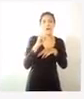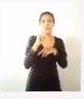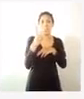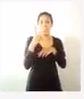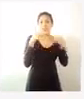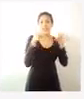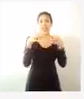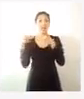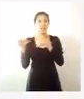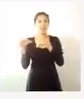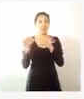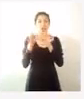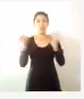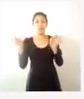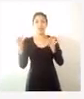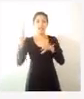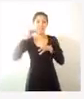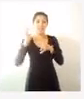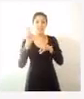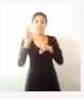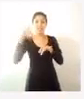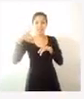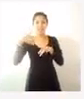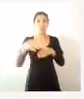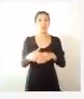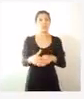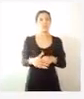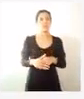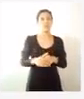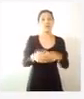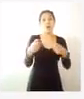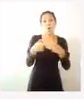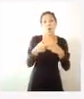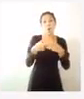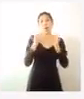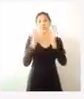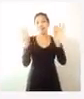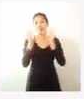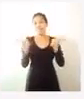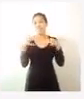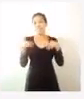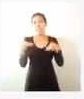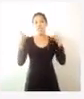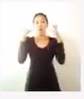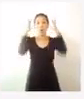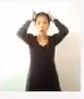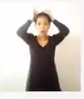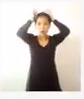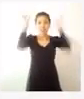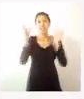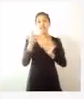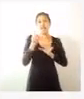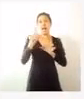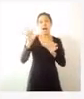utilices, tijeras, dos piezas elásticas de 16 centímetros, el largo de una lapicera con el capuchón incluido, gomas, cuerdas, tiras